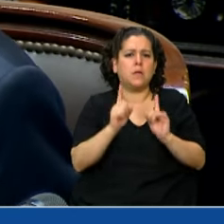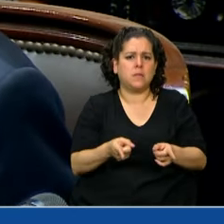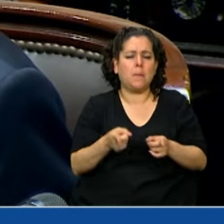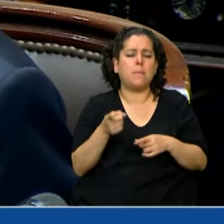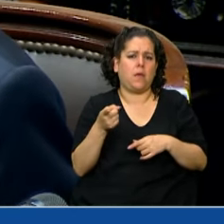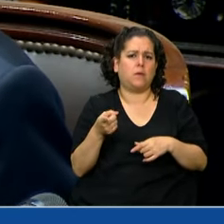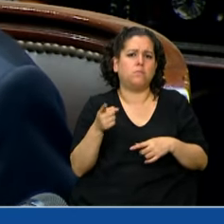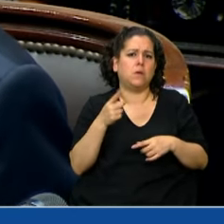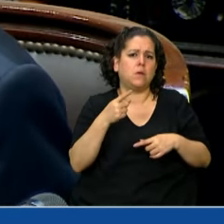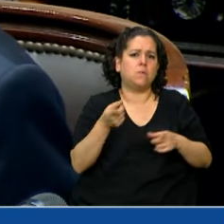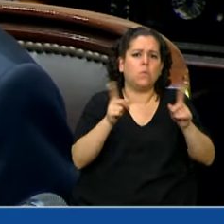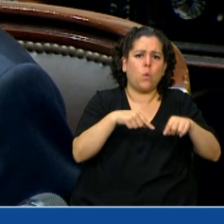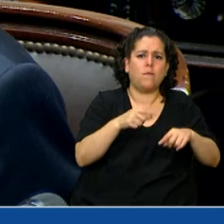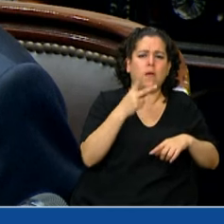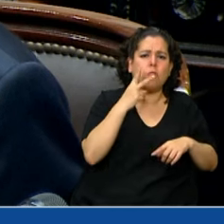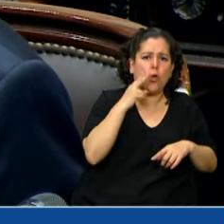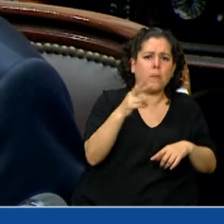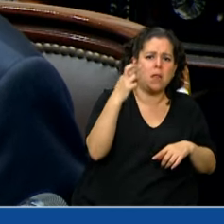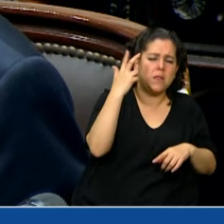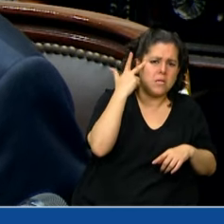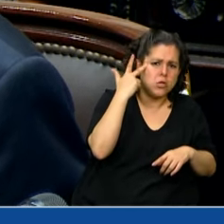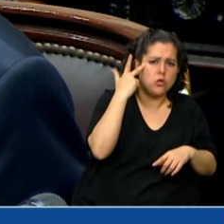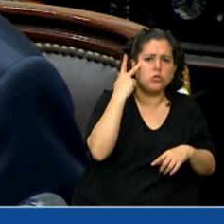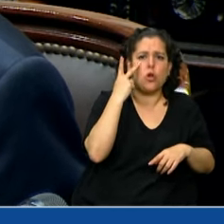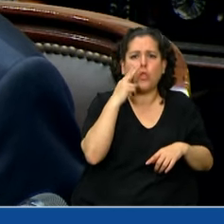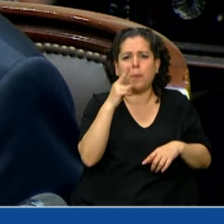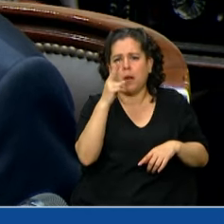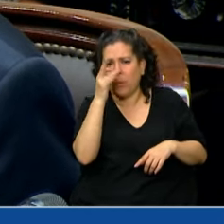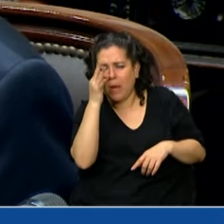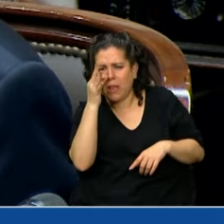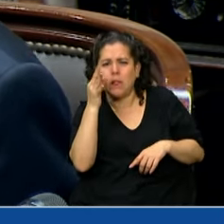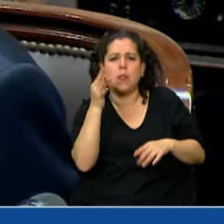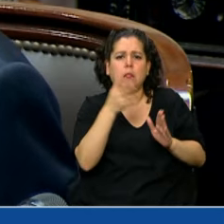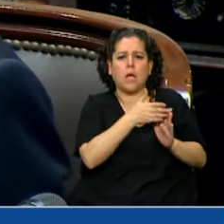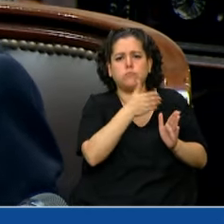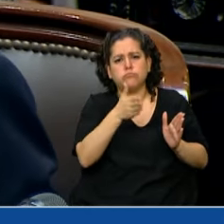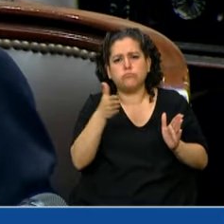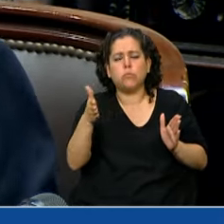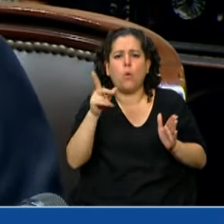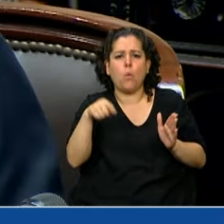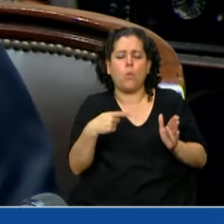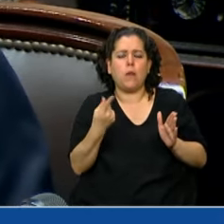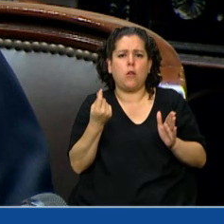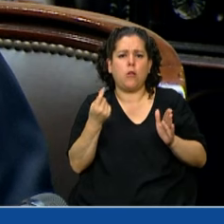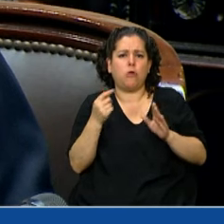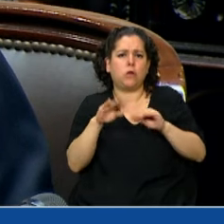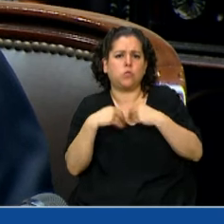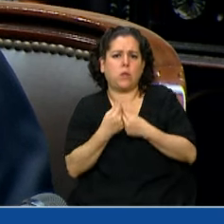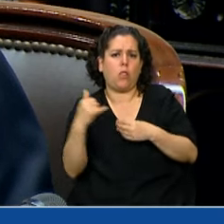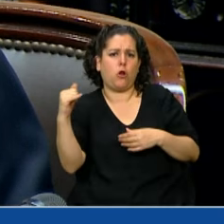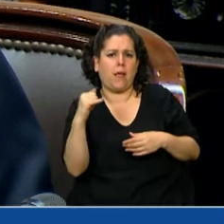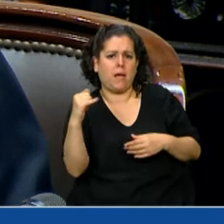la recesión entre el 2018 y el 2020 generaron consecuencias negativas como se dijo